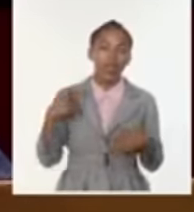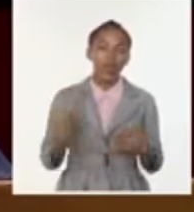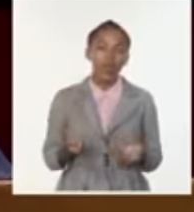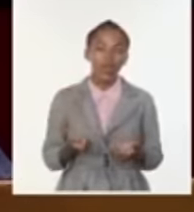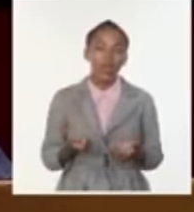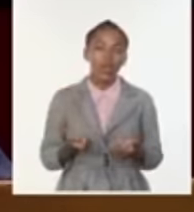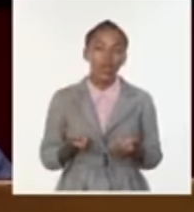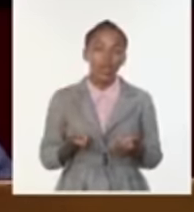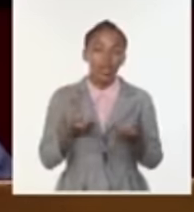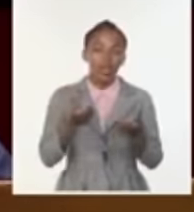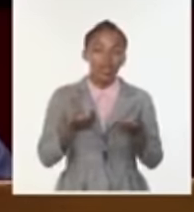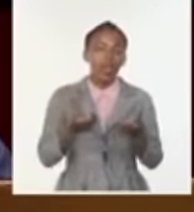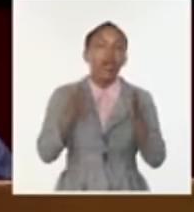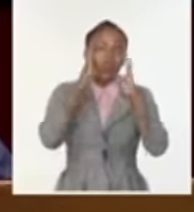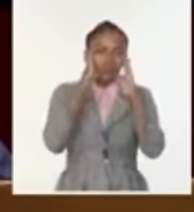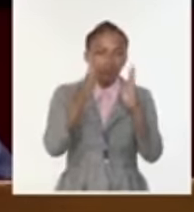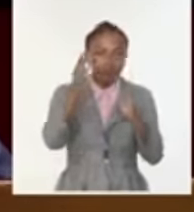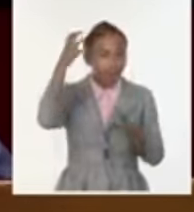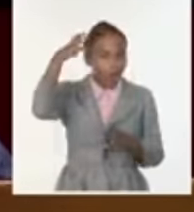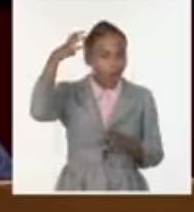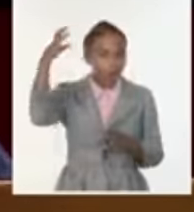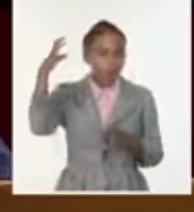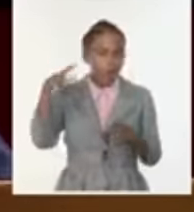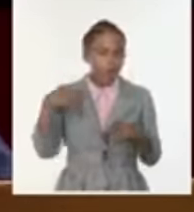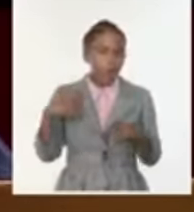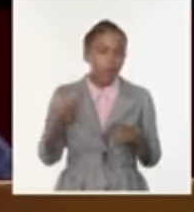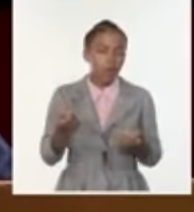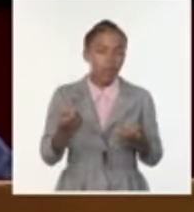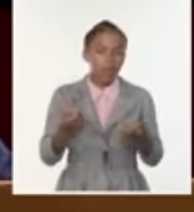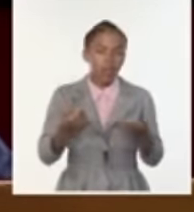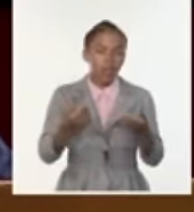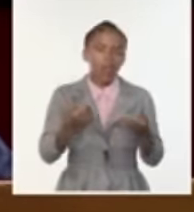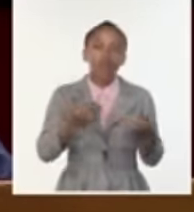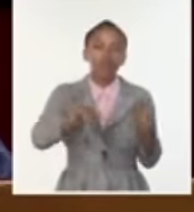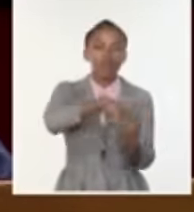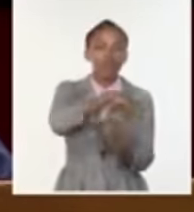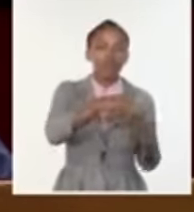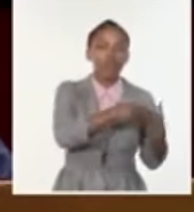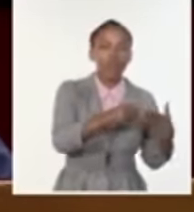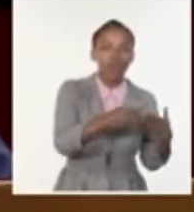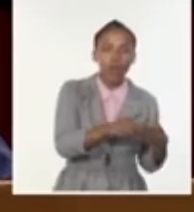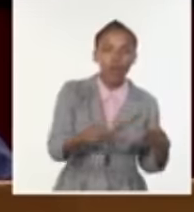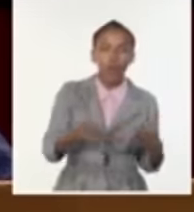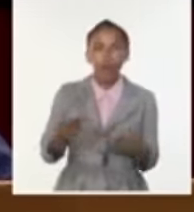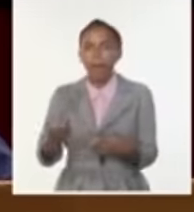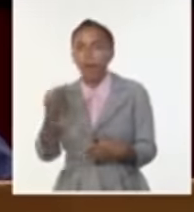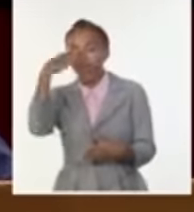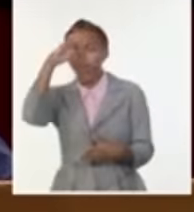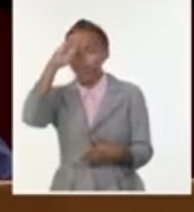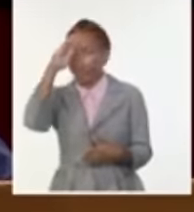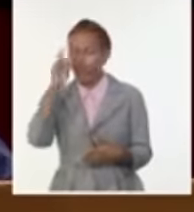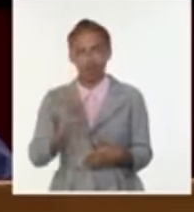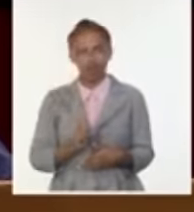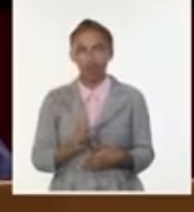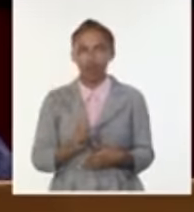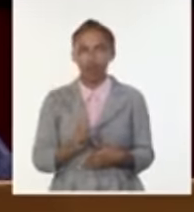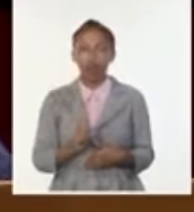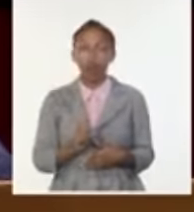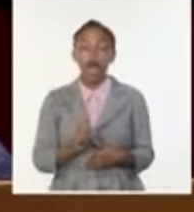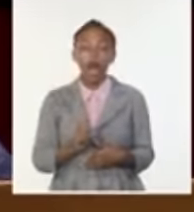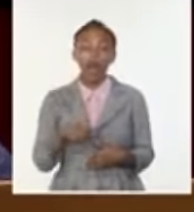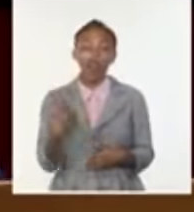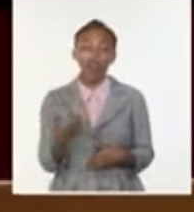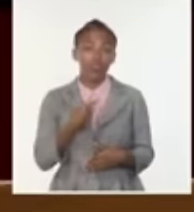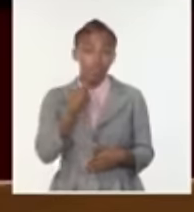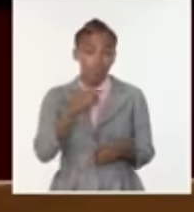de este gobierno es ir a una dolarización total de la economía. Pero reiteramos que